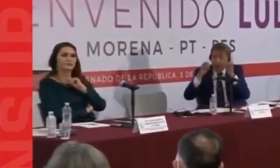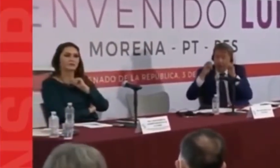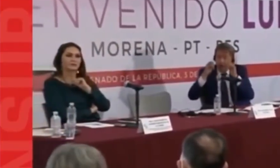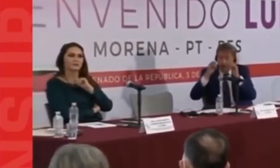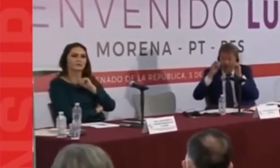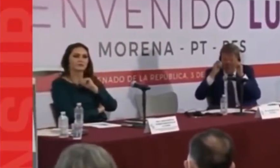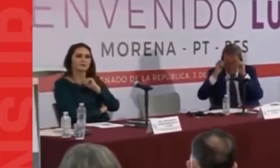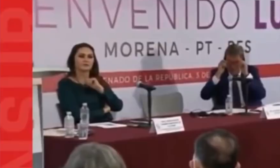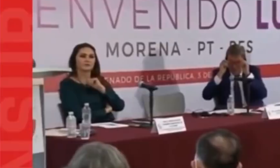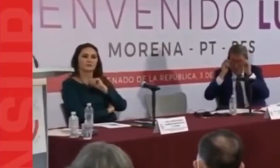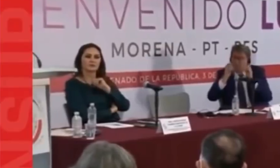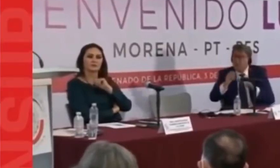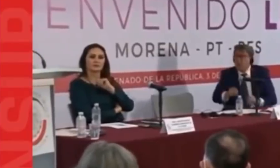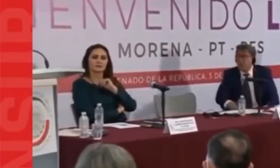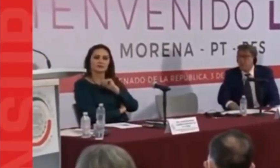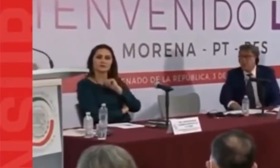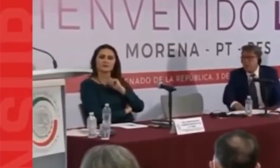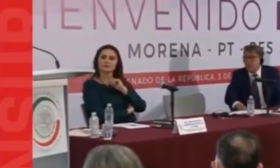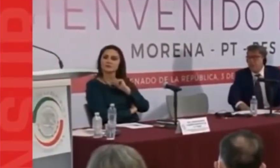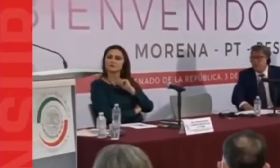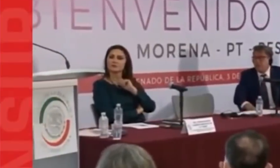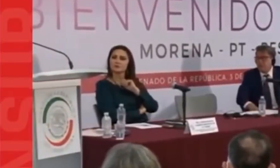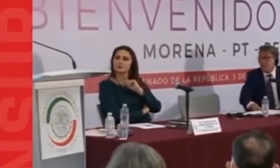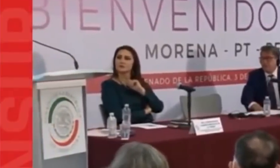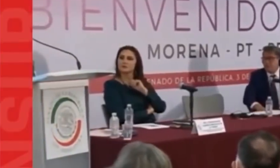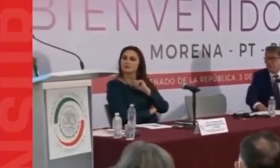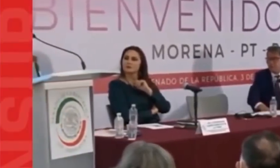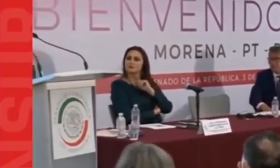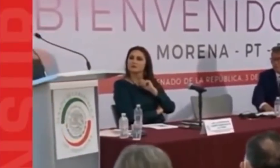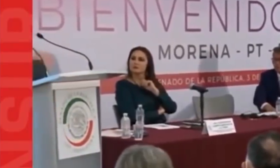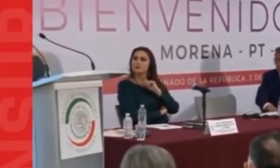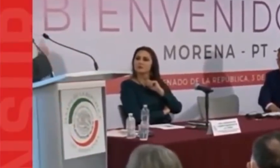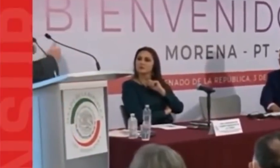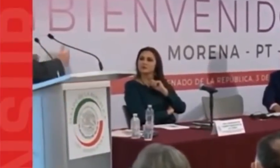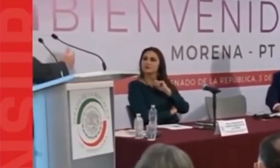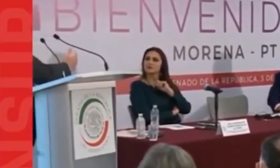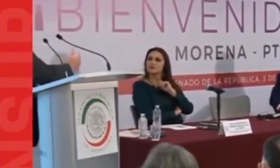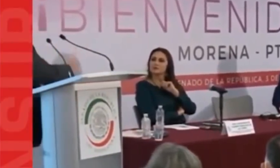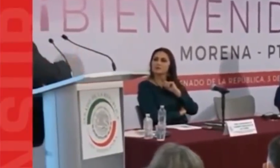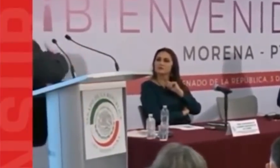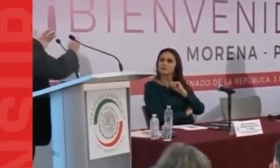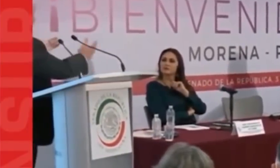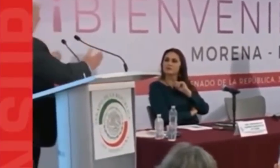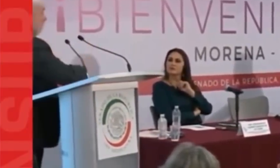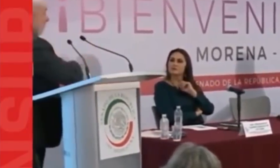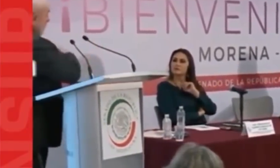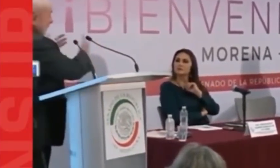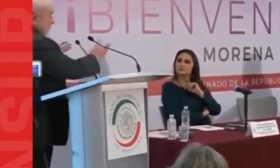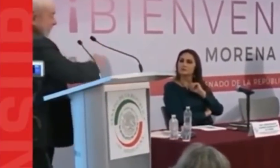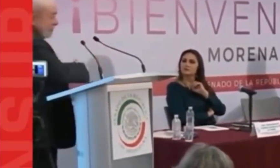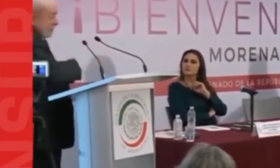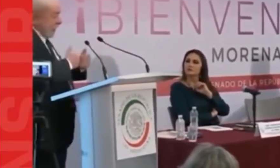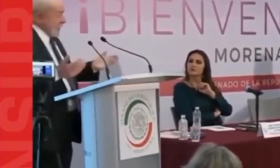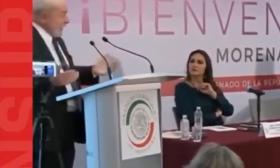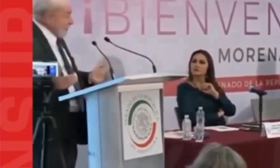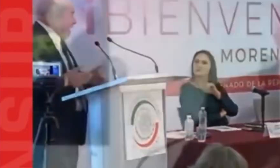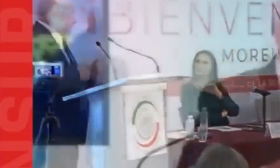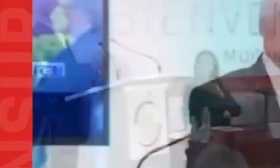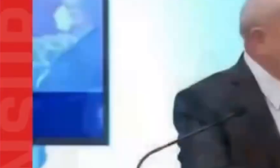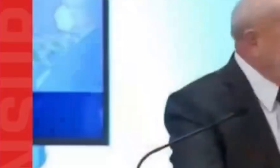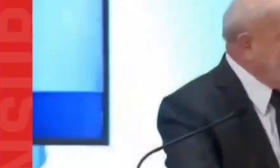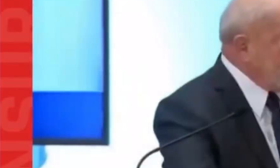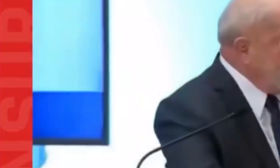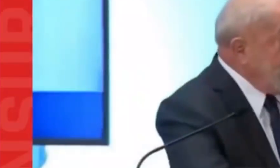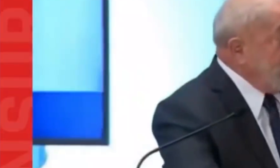tinham interesse em que os brasileiros fossem alfabetizados, que aprenderam a história. Só os filhos